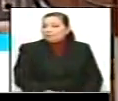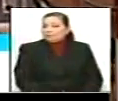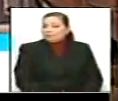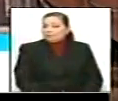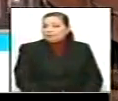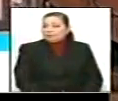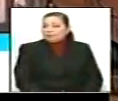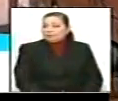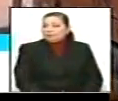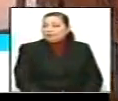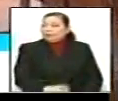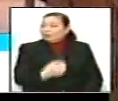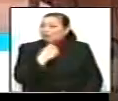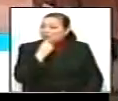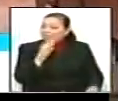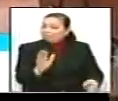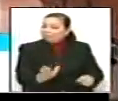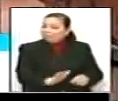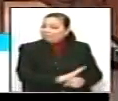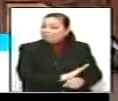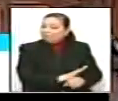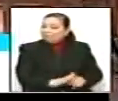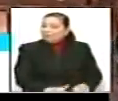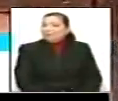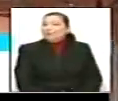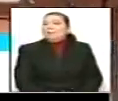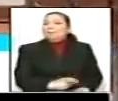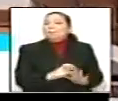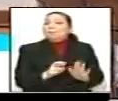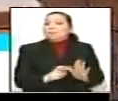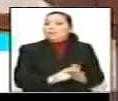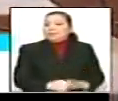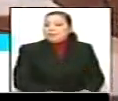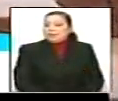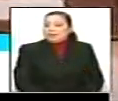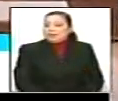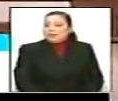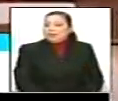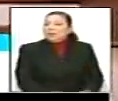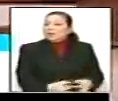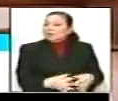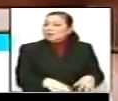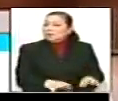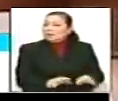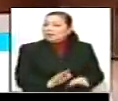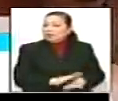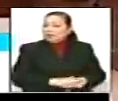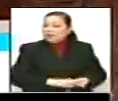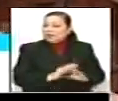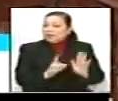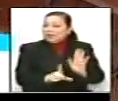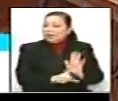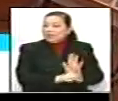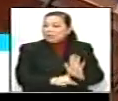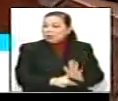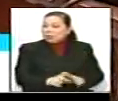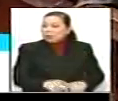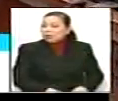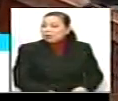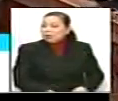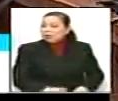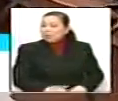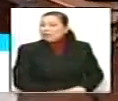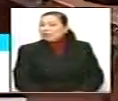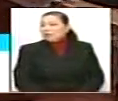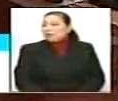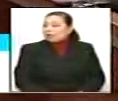pasada. Se me hace absolutamente preocupante que un proyecto que tiene una inversión tan importante no tenga el saneamiento físico legal, que finalmente es algo que paraliza